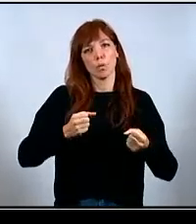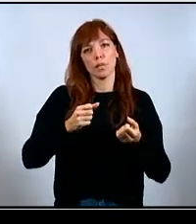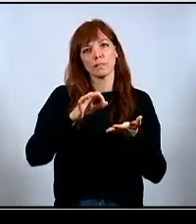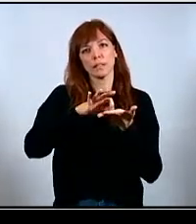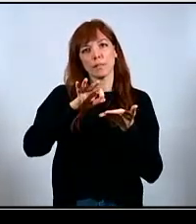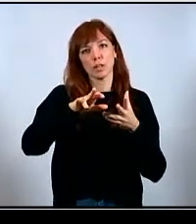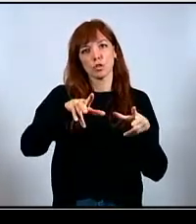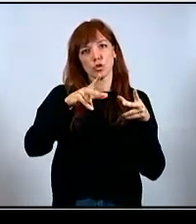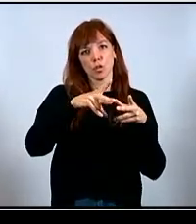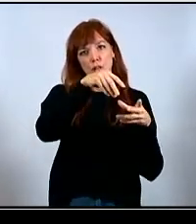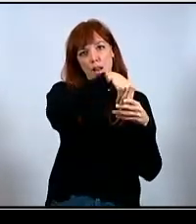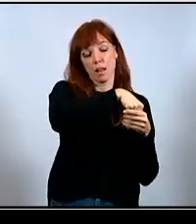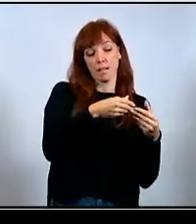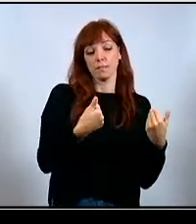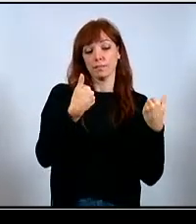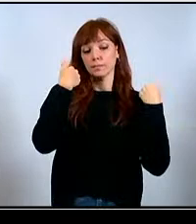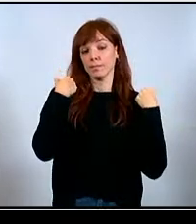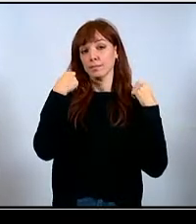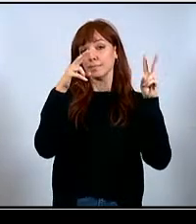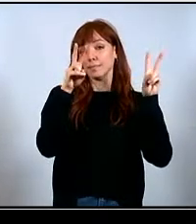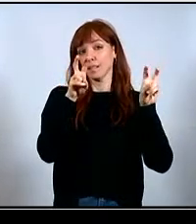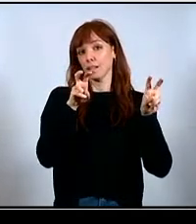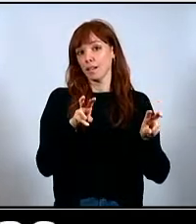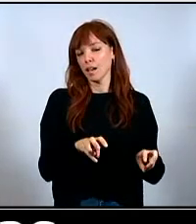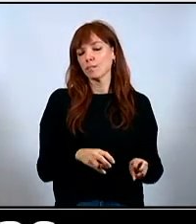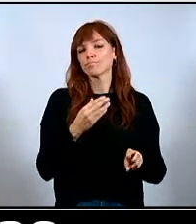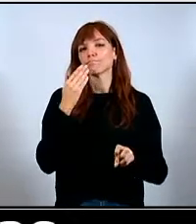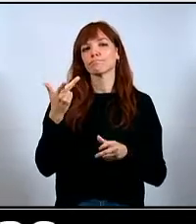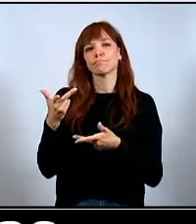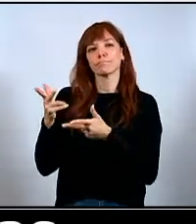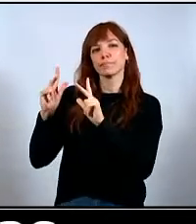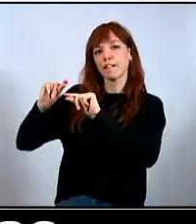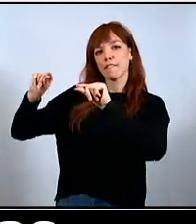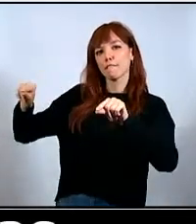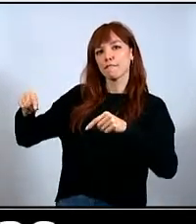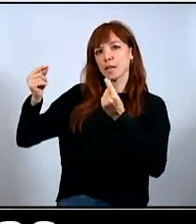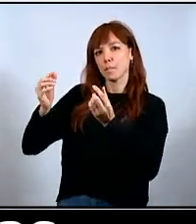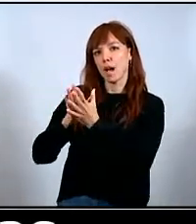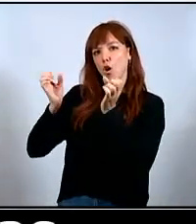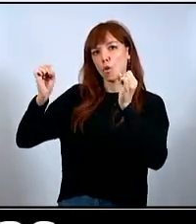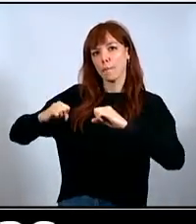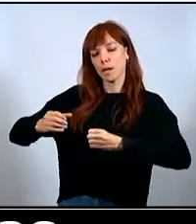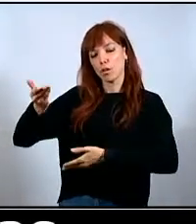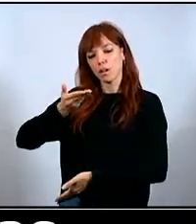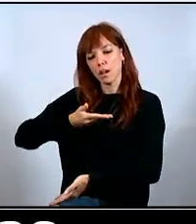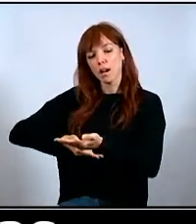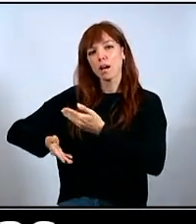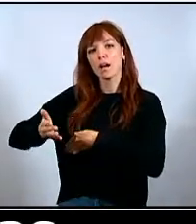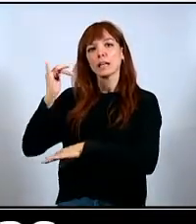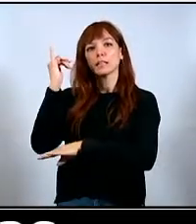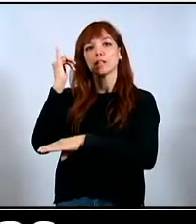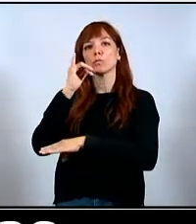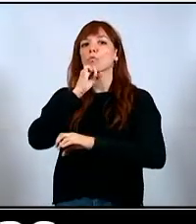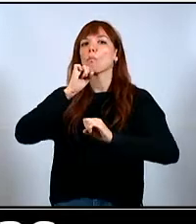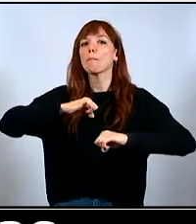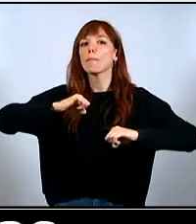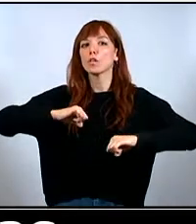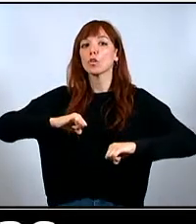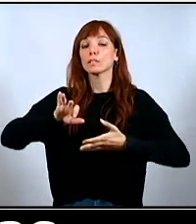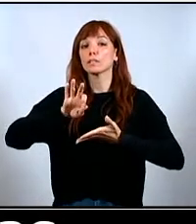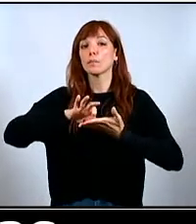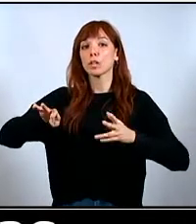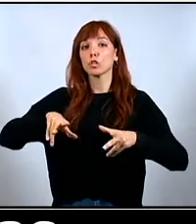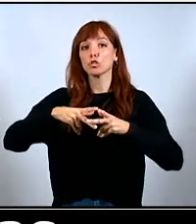competencias de esta consejería, hemos autorizado la firma de un convenio de colaboración con el Instituto de Mayores y Servicios Sociales,